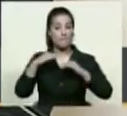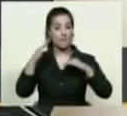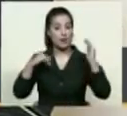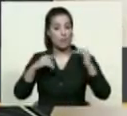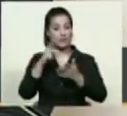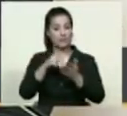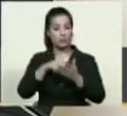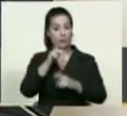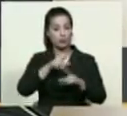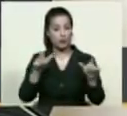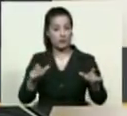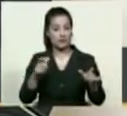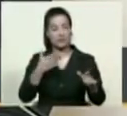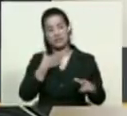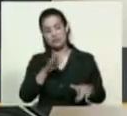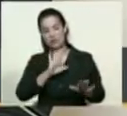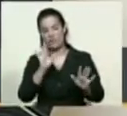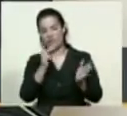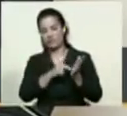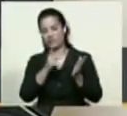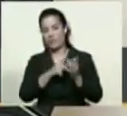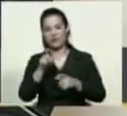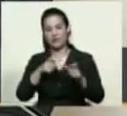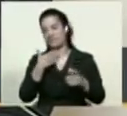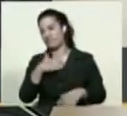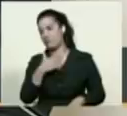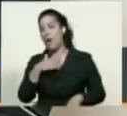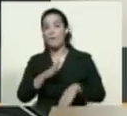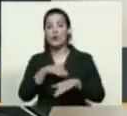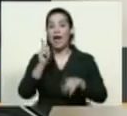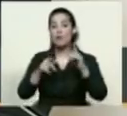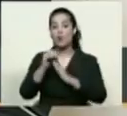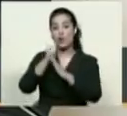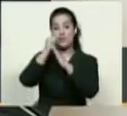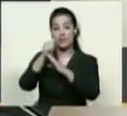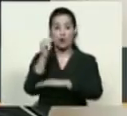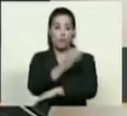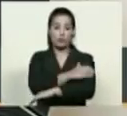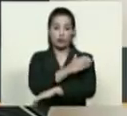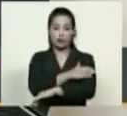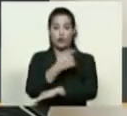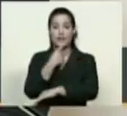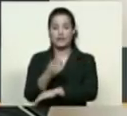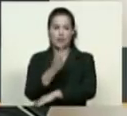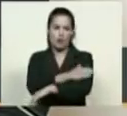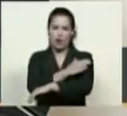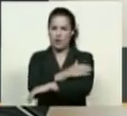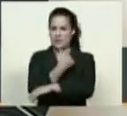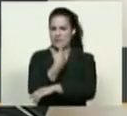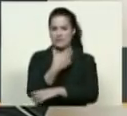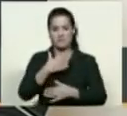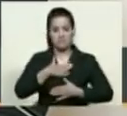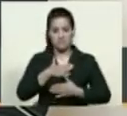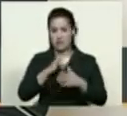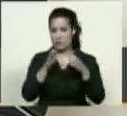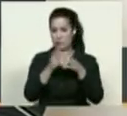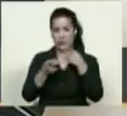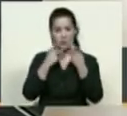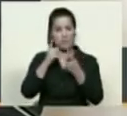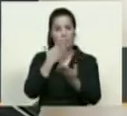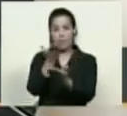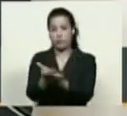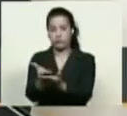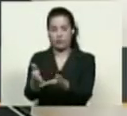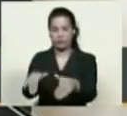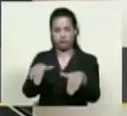los ciudadanos, tomando en consideración que algunos líderes de oposición han manifestado que sus partidos no van a participar en